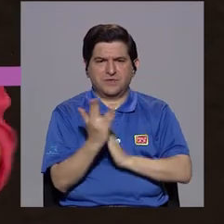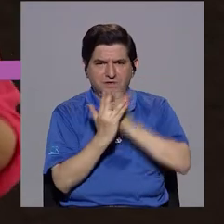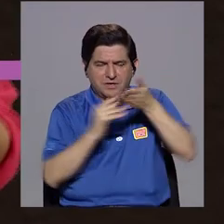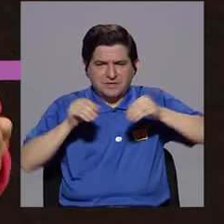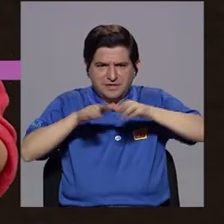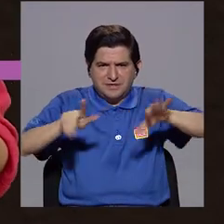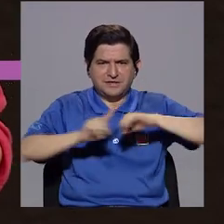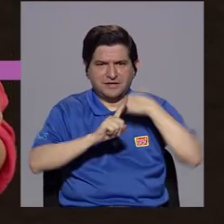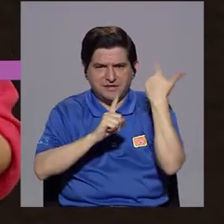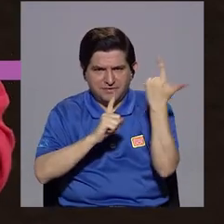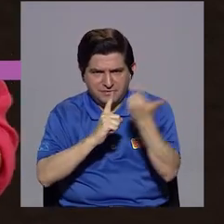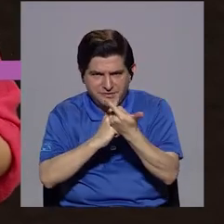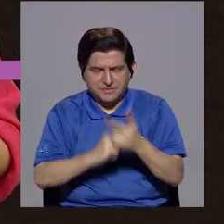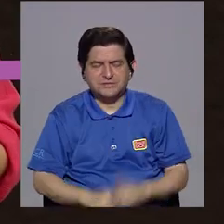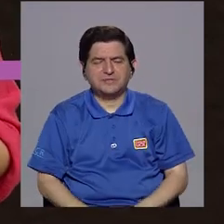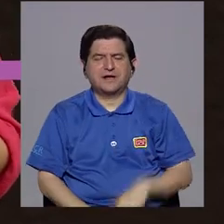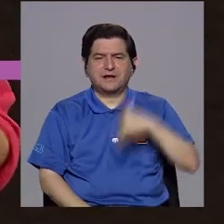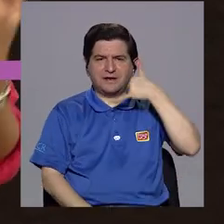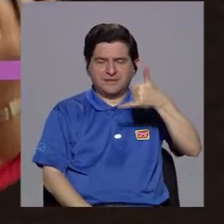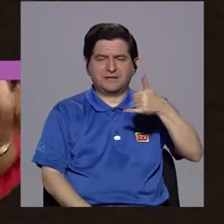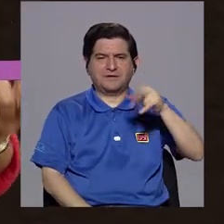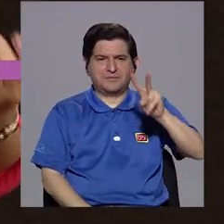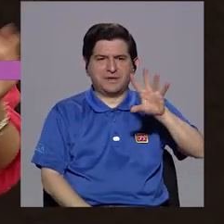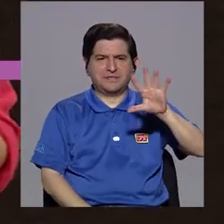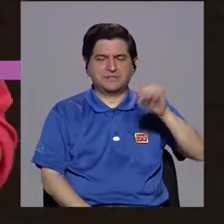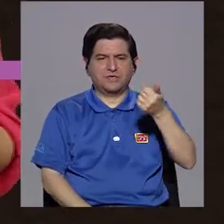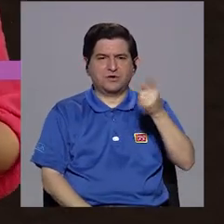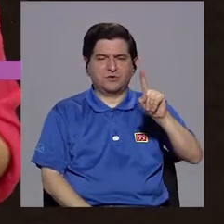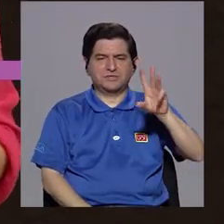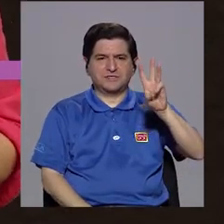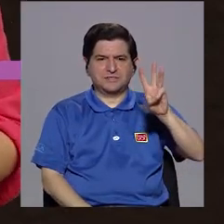con nosotros a través de nuestras redes sociales al teléfono